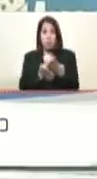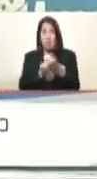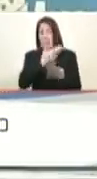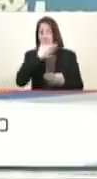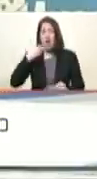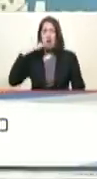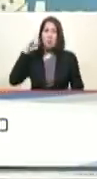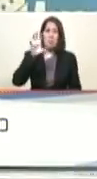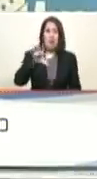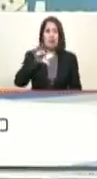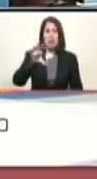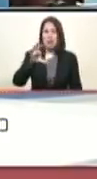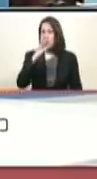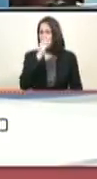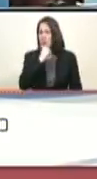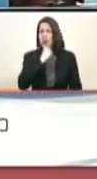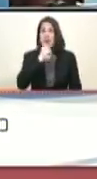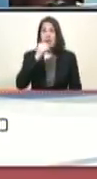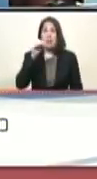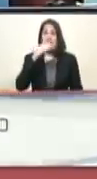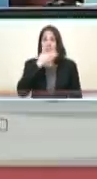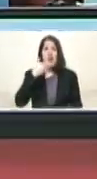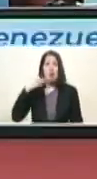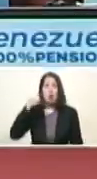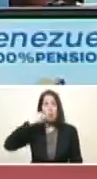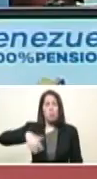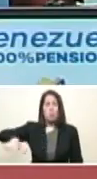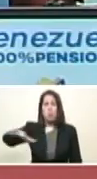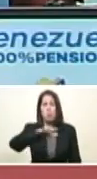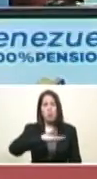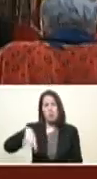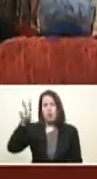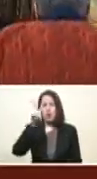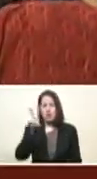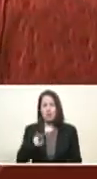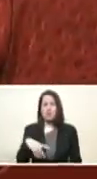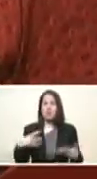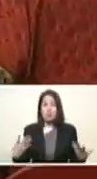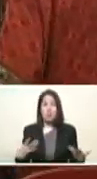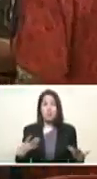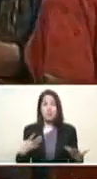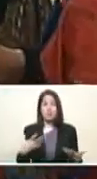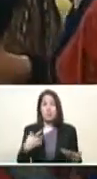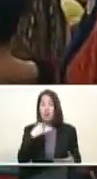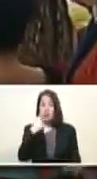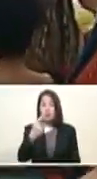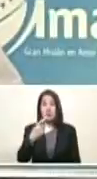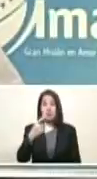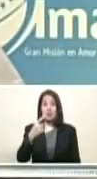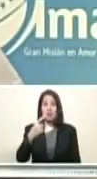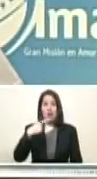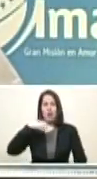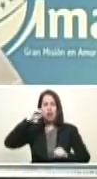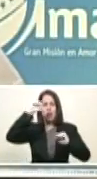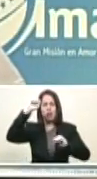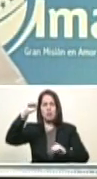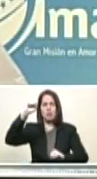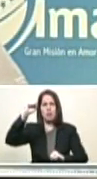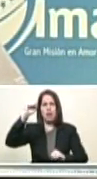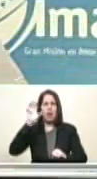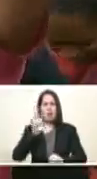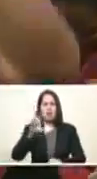patria, no hay mejor tierra, no hay mejor pueblo que el pueblo venezolano. Así que les digo, que viva la patria